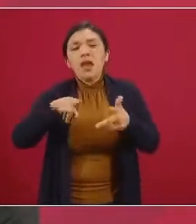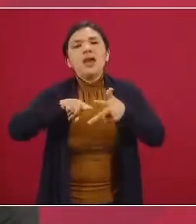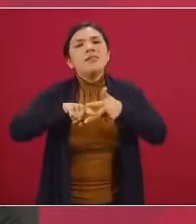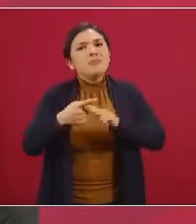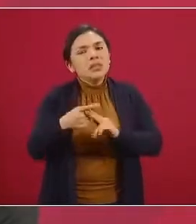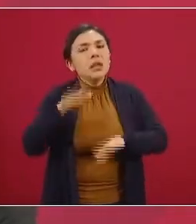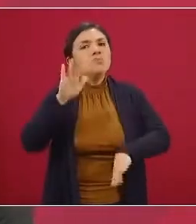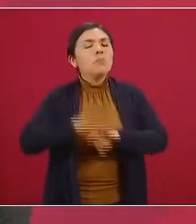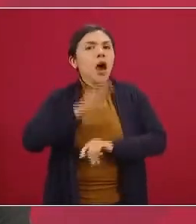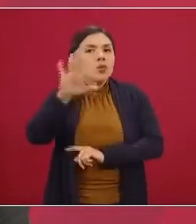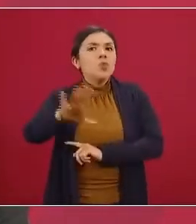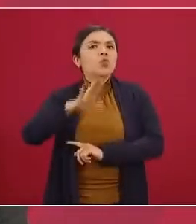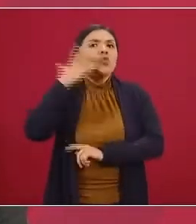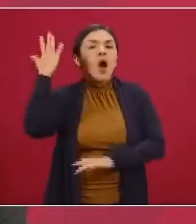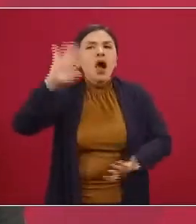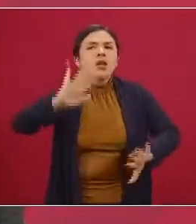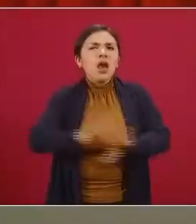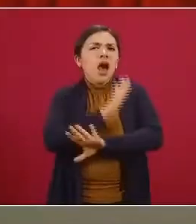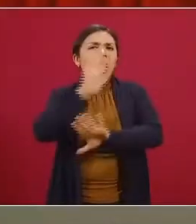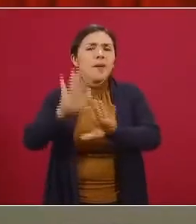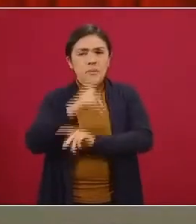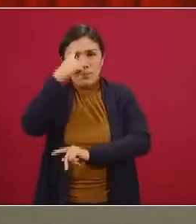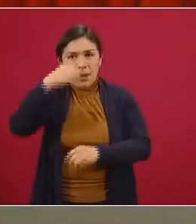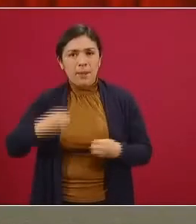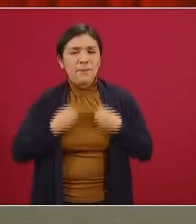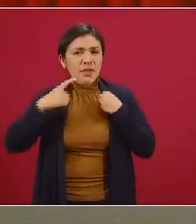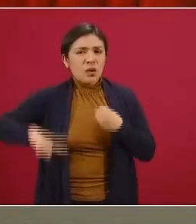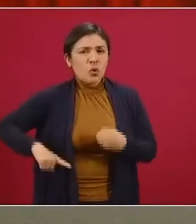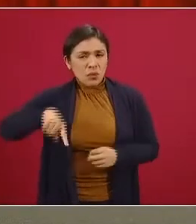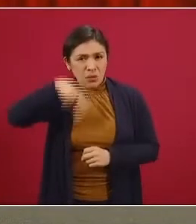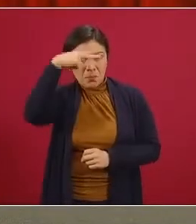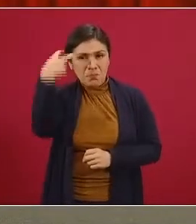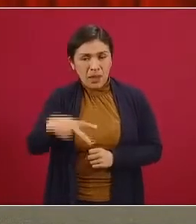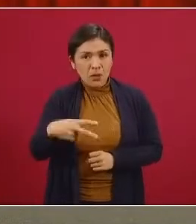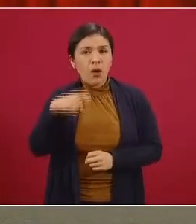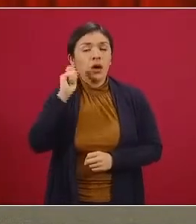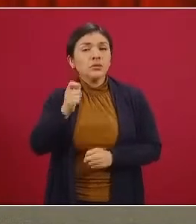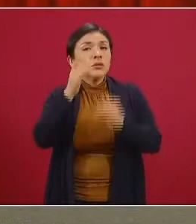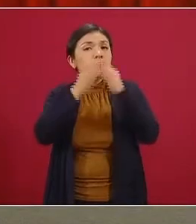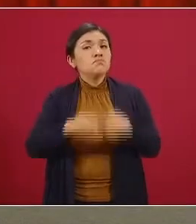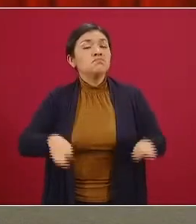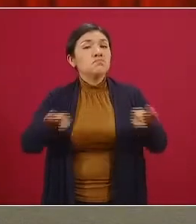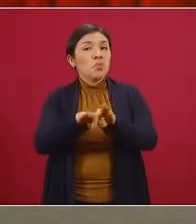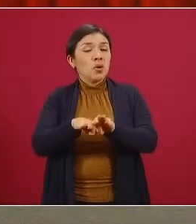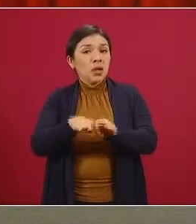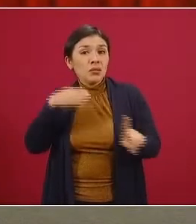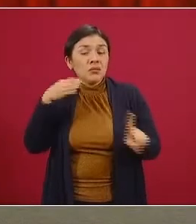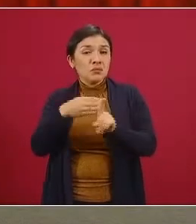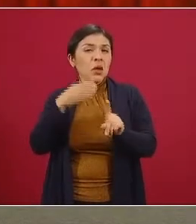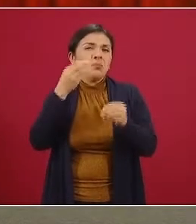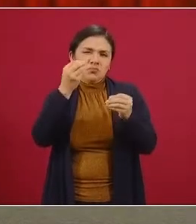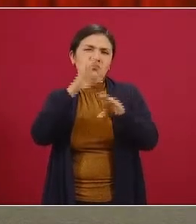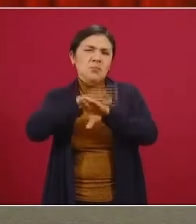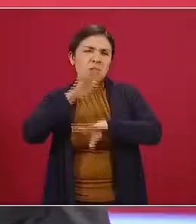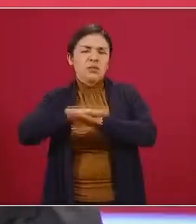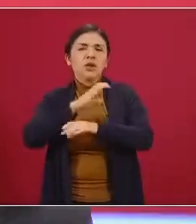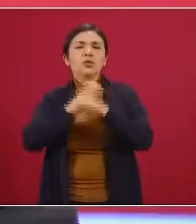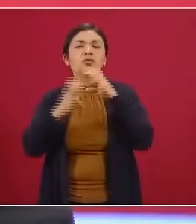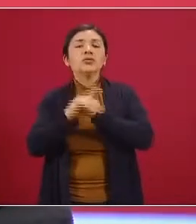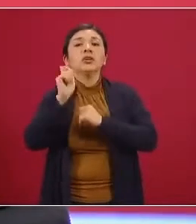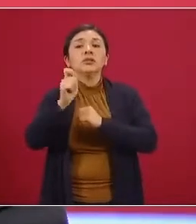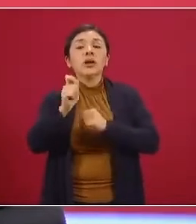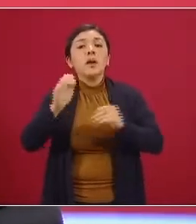un acelerado proceso de transformación de la vida pública en México, cuyo signo fundamental, entre muchos otros, ha sido